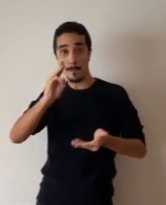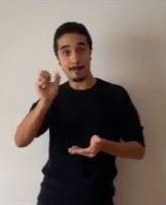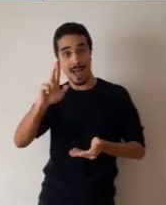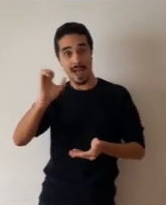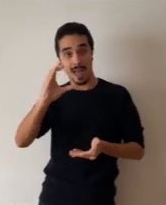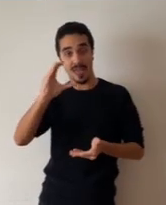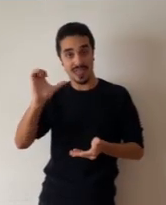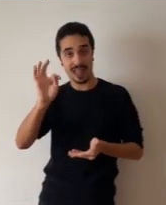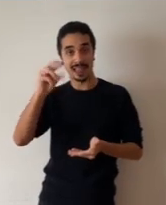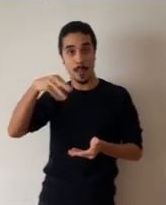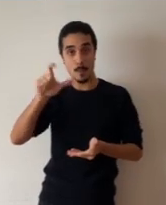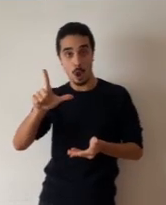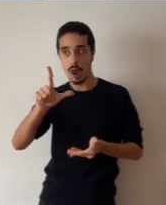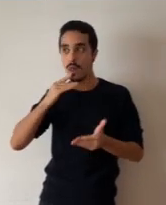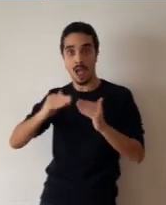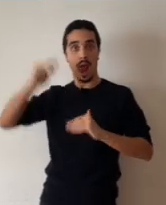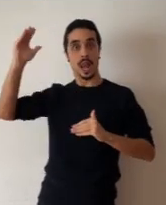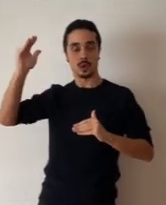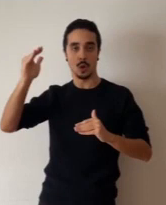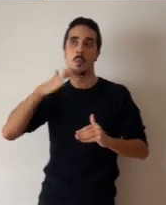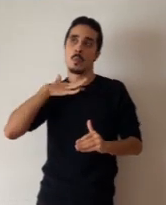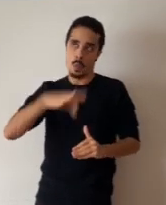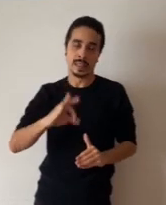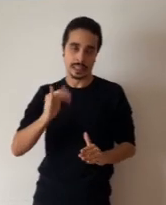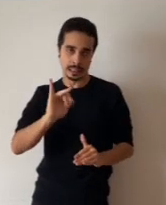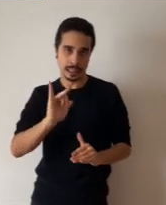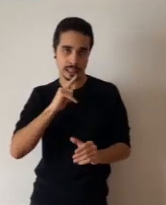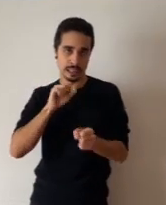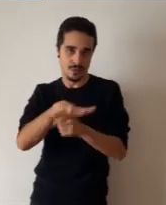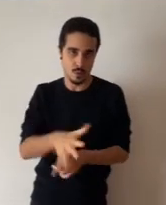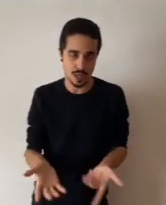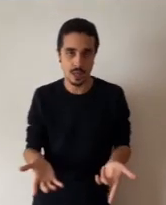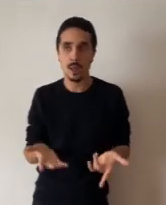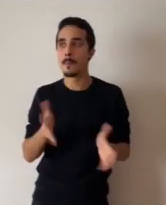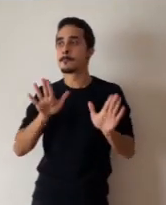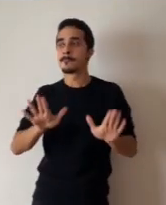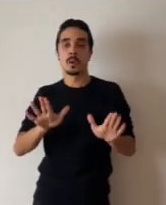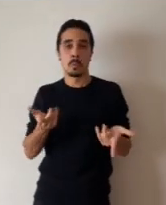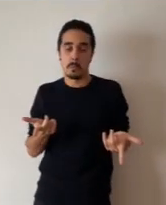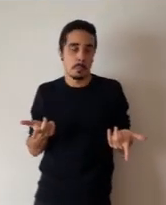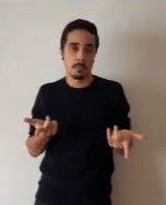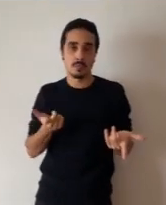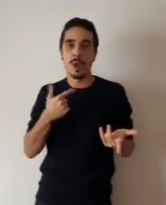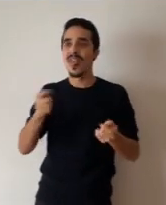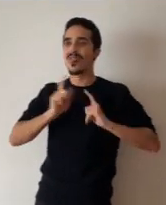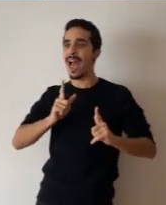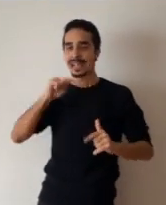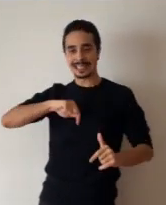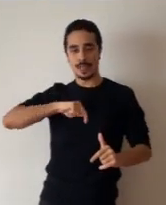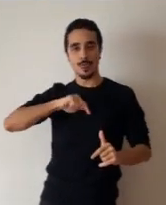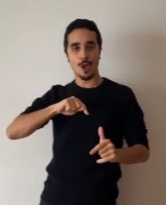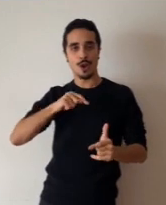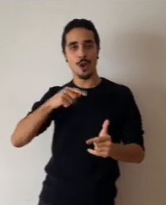estás tomando es muy alta y está por encima de la dosis habitual. Lo que hace el paracetamol es dar